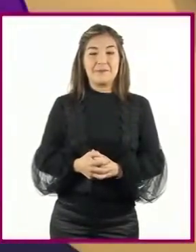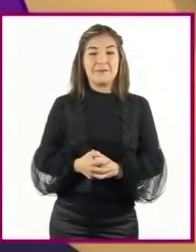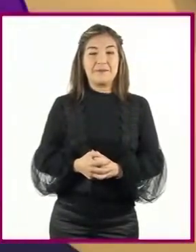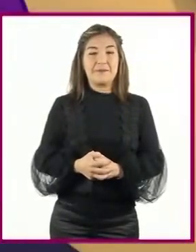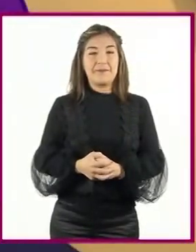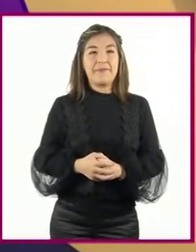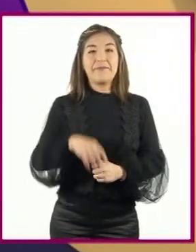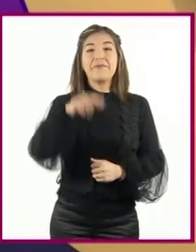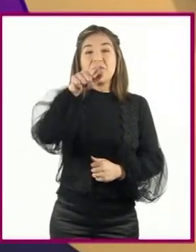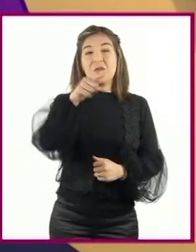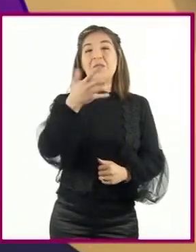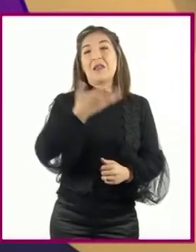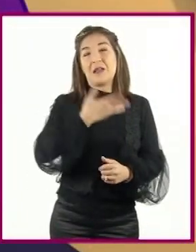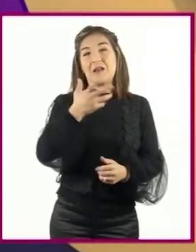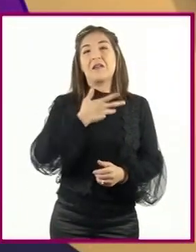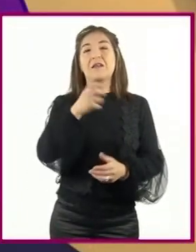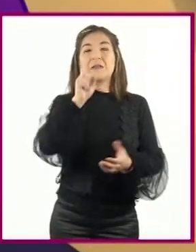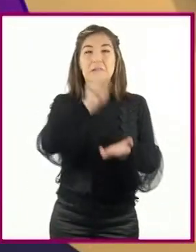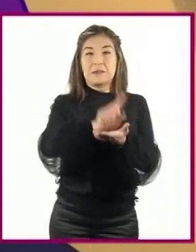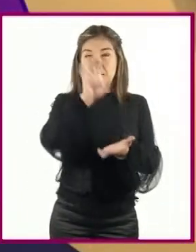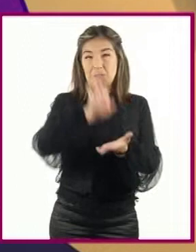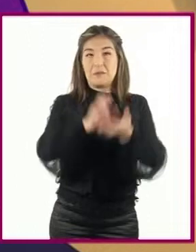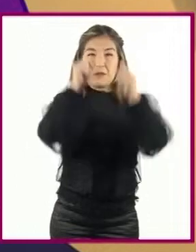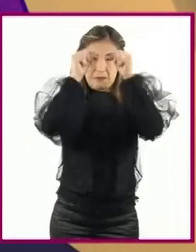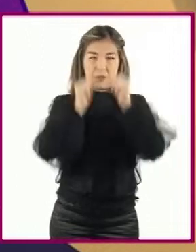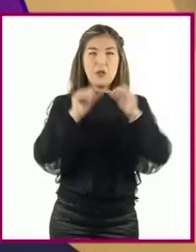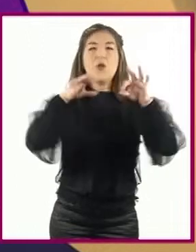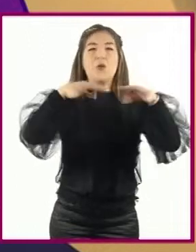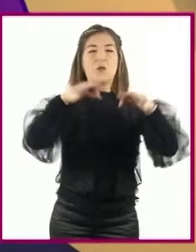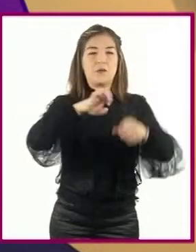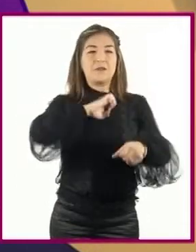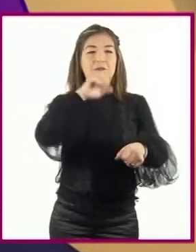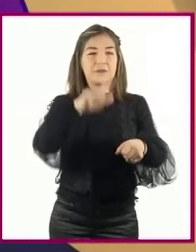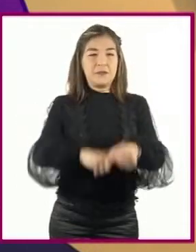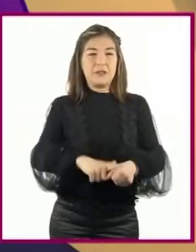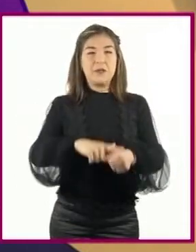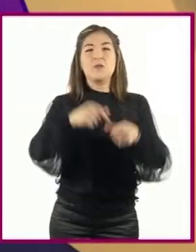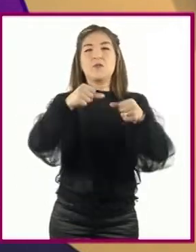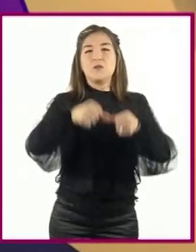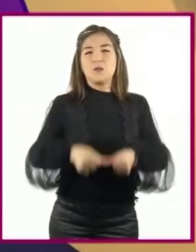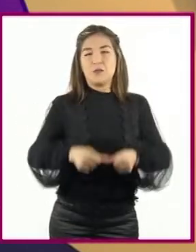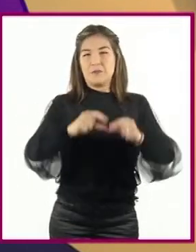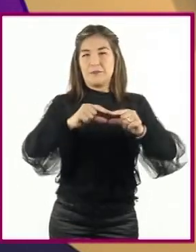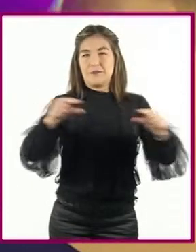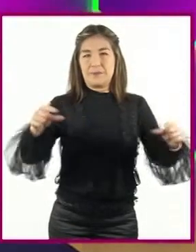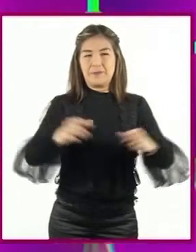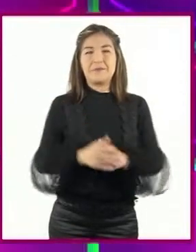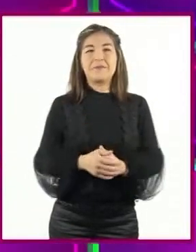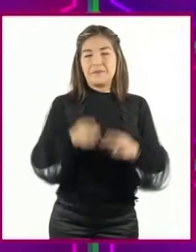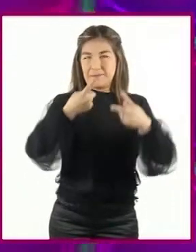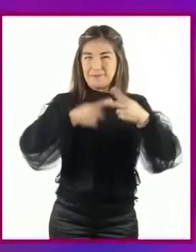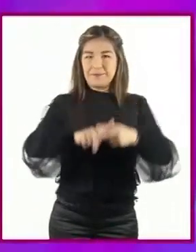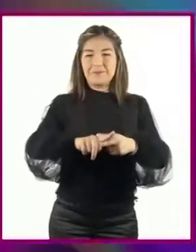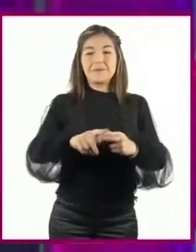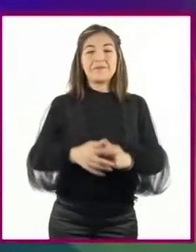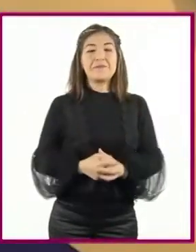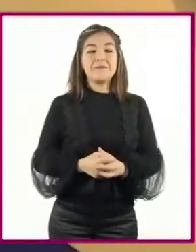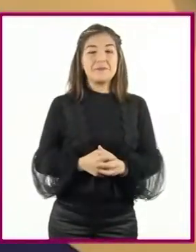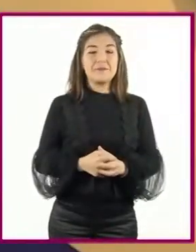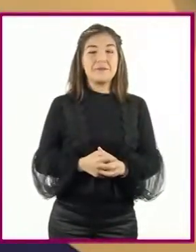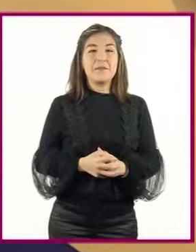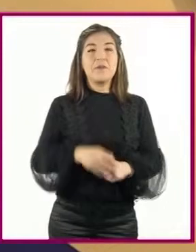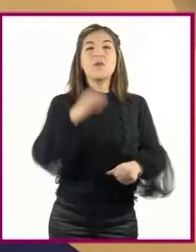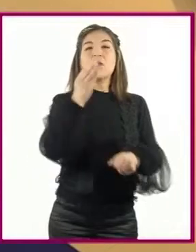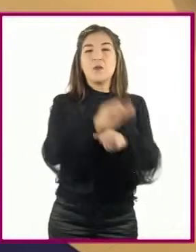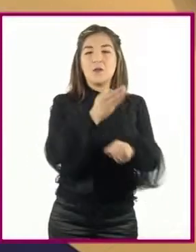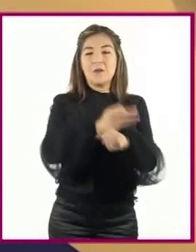Si tienen alguna deficiencia visual, prepara hojas Ledger, punzón y regleta. Empecemos. Les invito a que